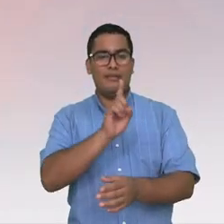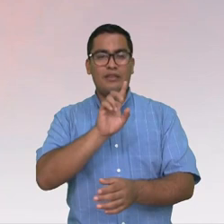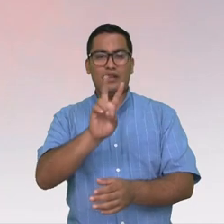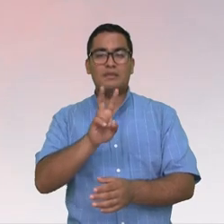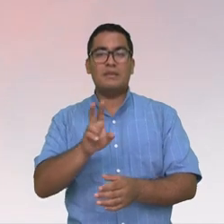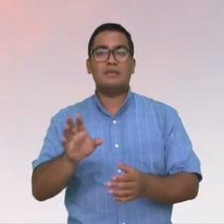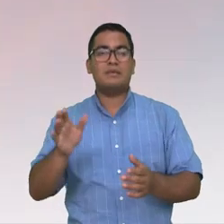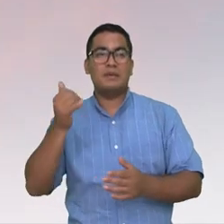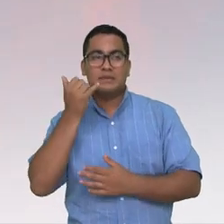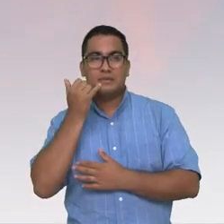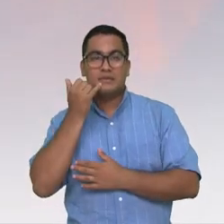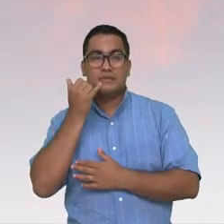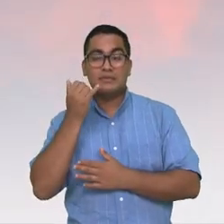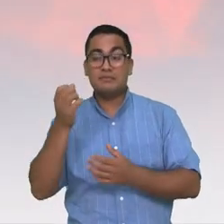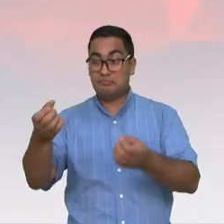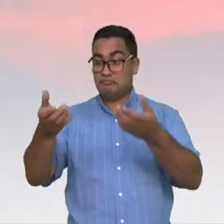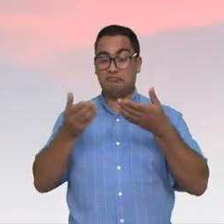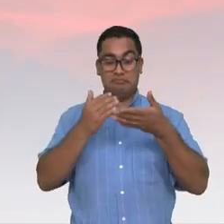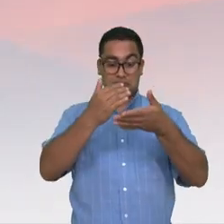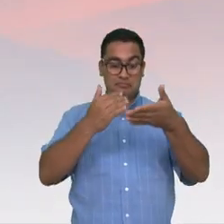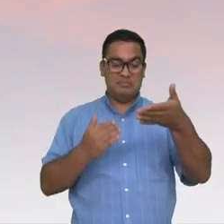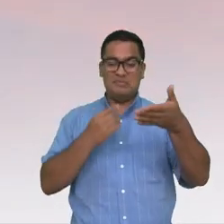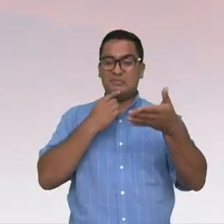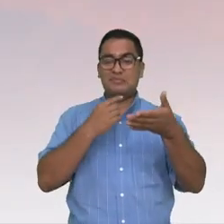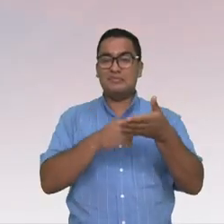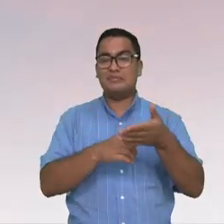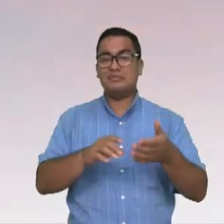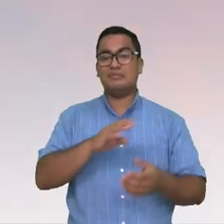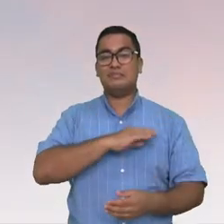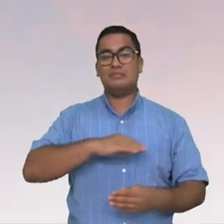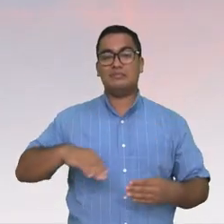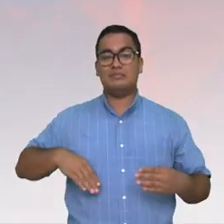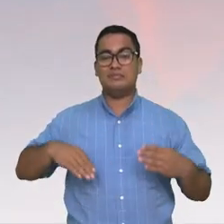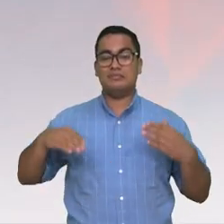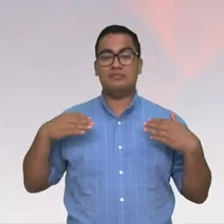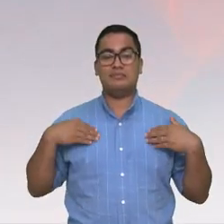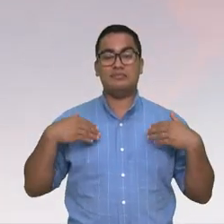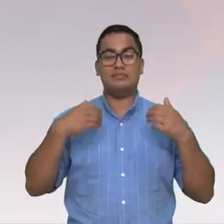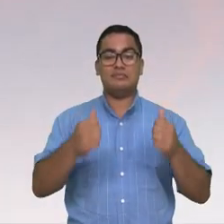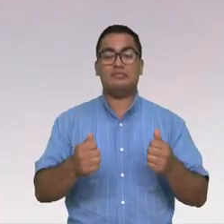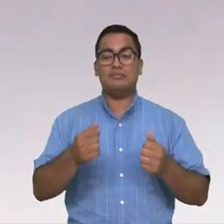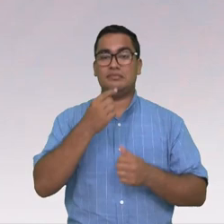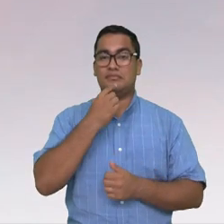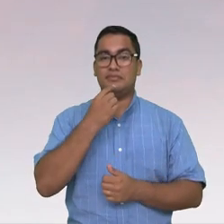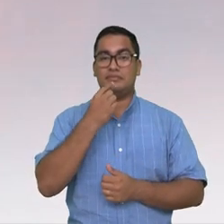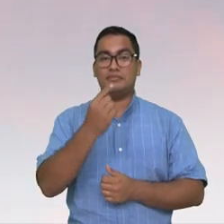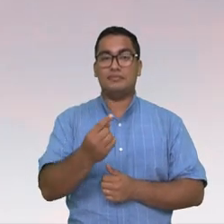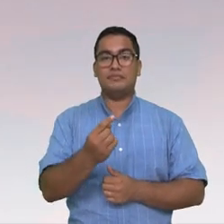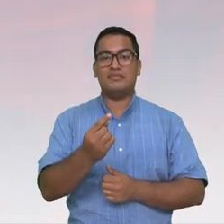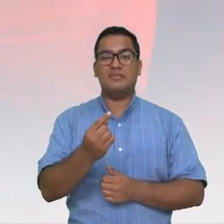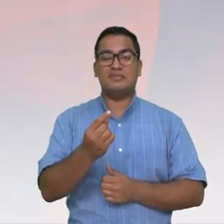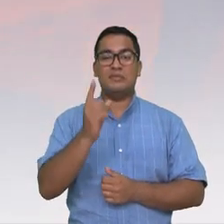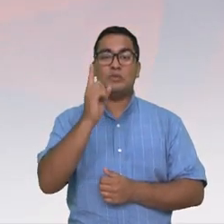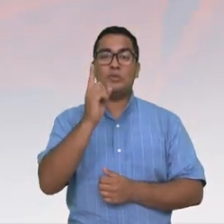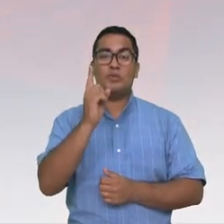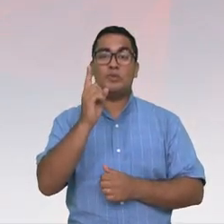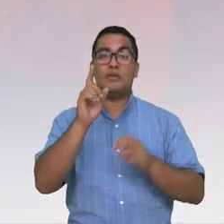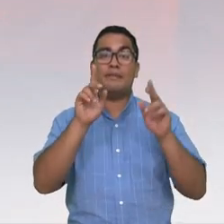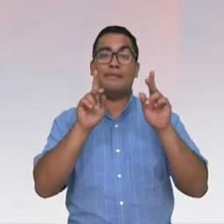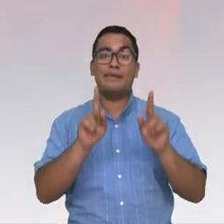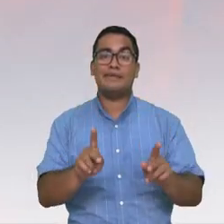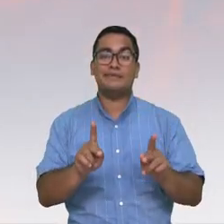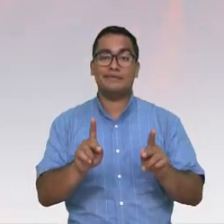entró esta nota del Ministerio de Salud informando de un paciente